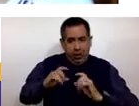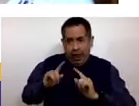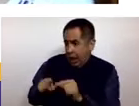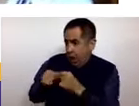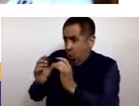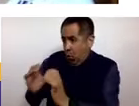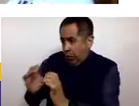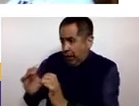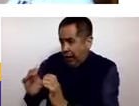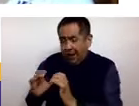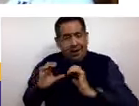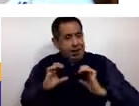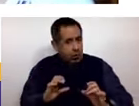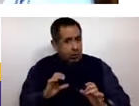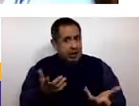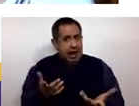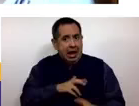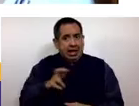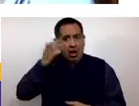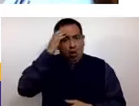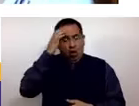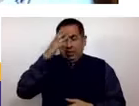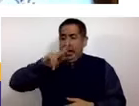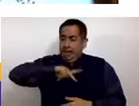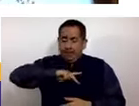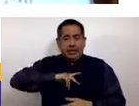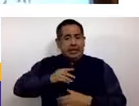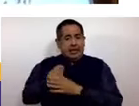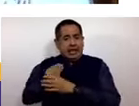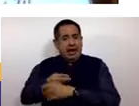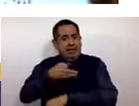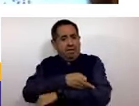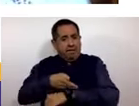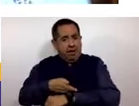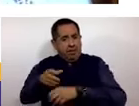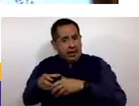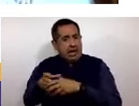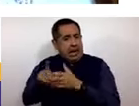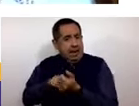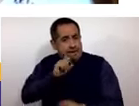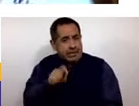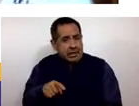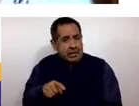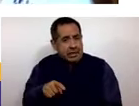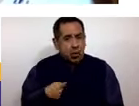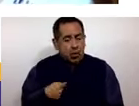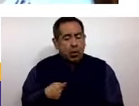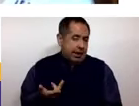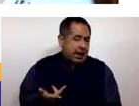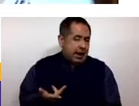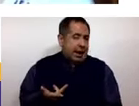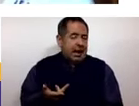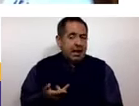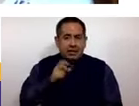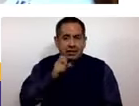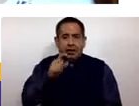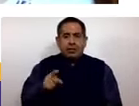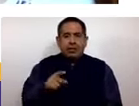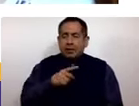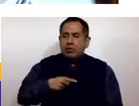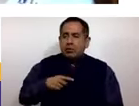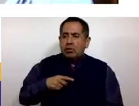también reconocen estos esquemas en sus ámbitos y que por lo tanto hay que, pues sí, hay que dejar de seguir alimentando